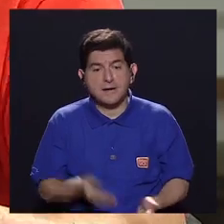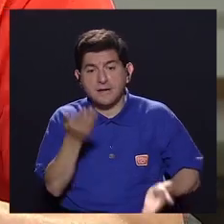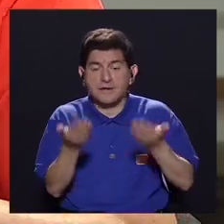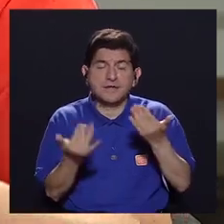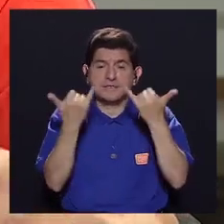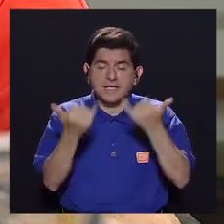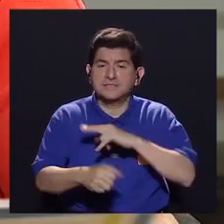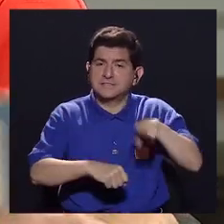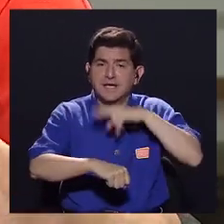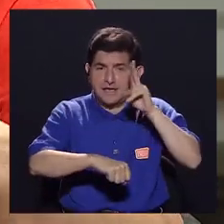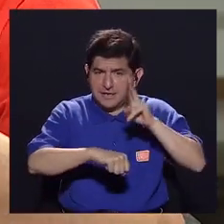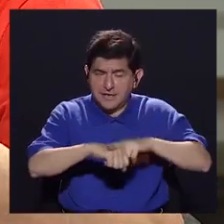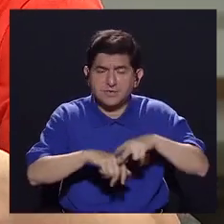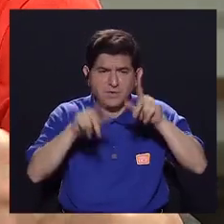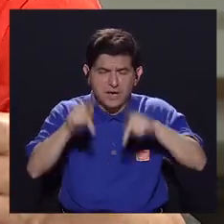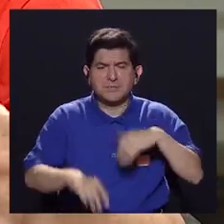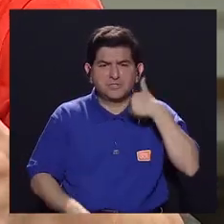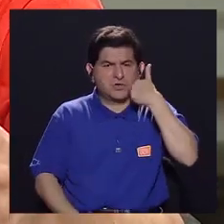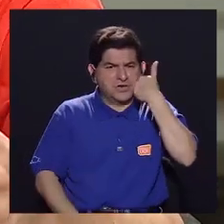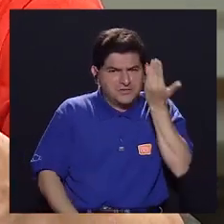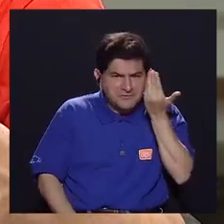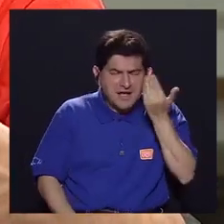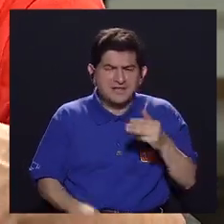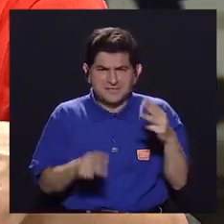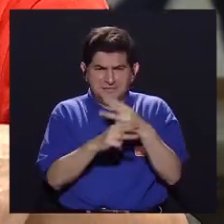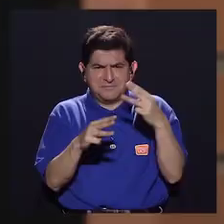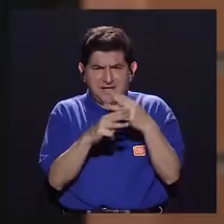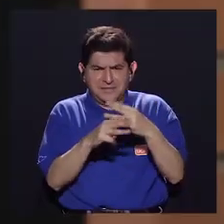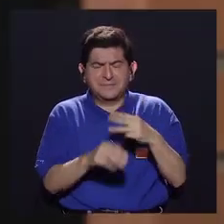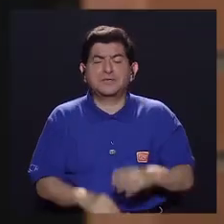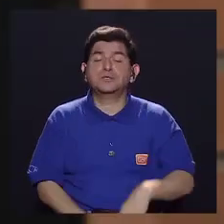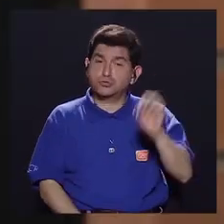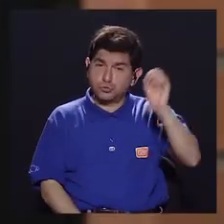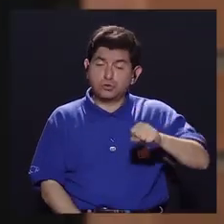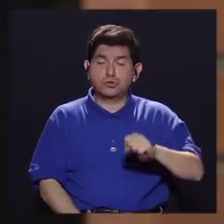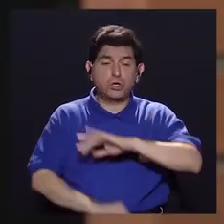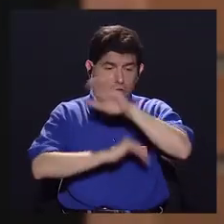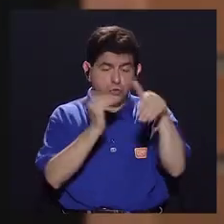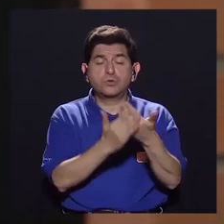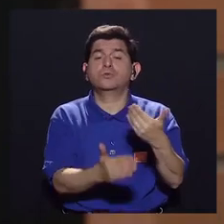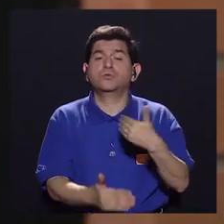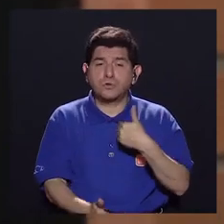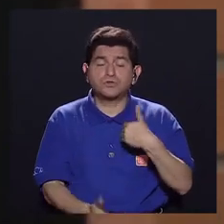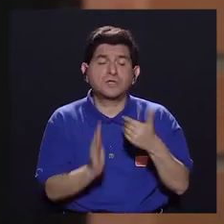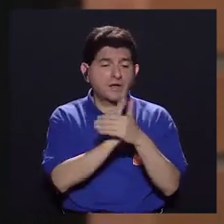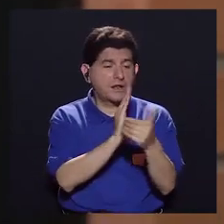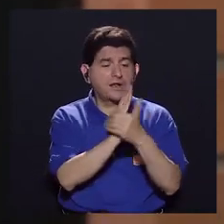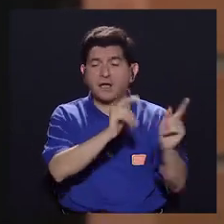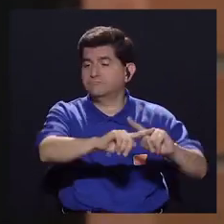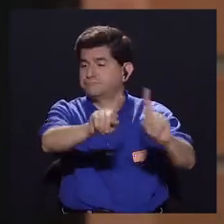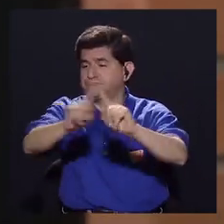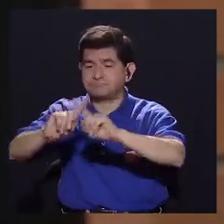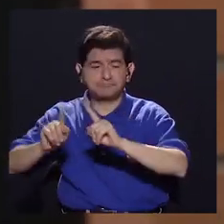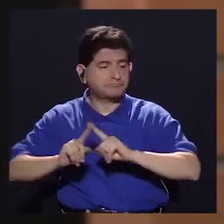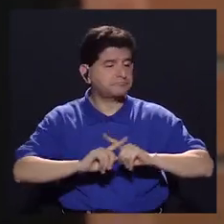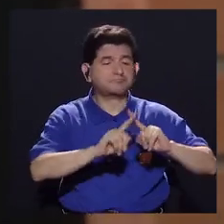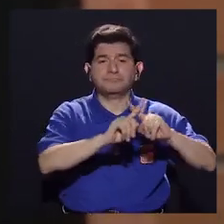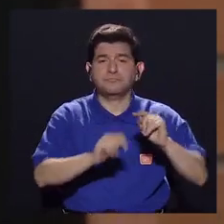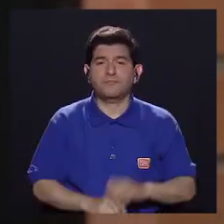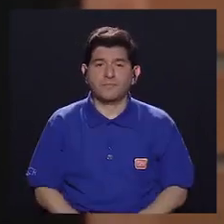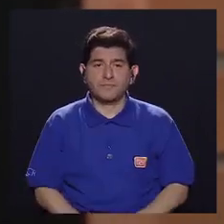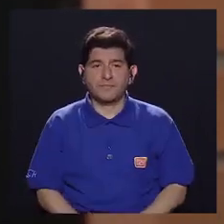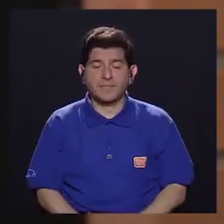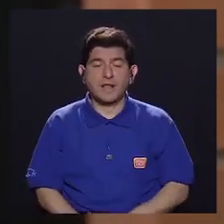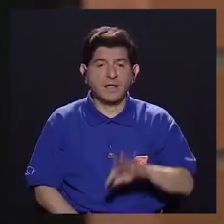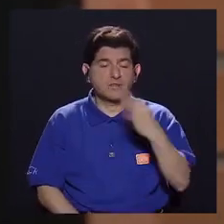chicos que de manera natural se les facilita las matemáticas. Sí, claro, es decir, todos tenemos habilidades distintas,